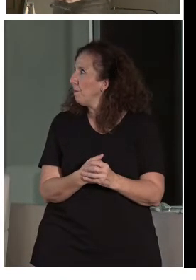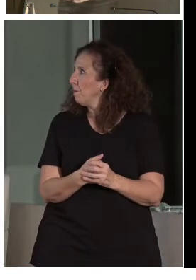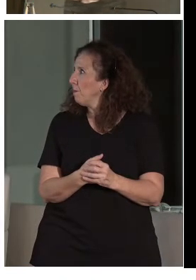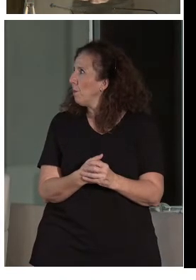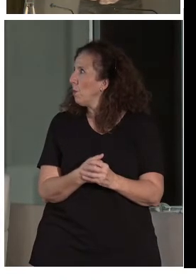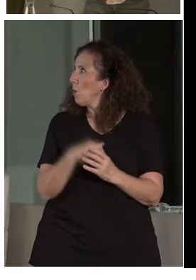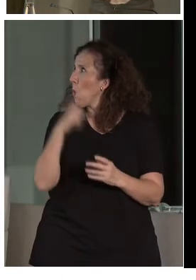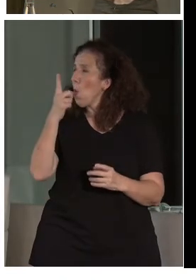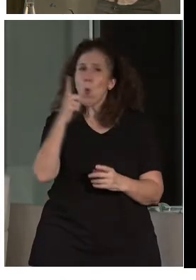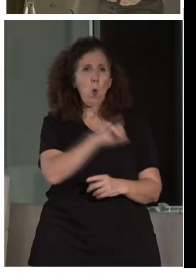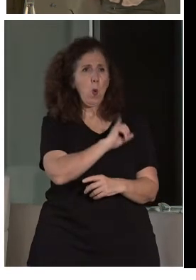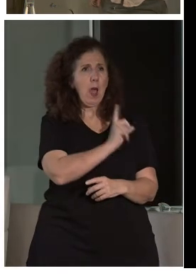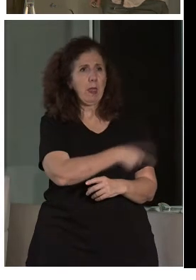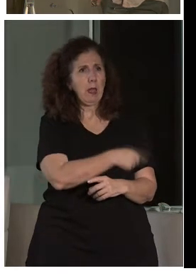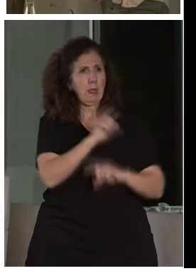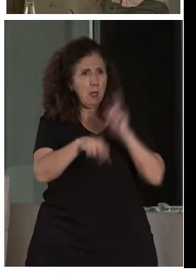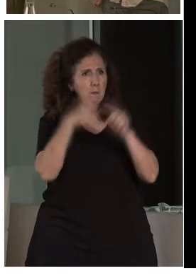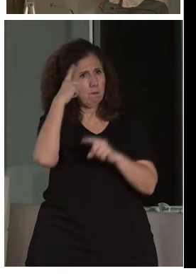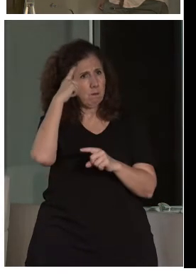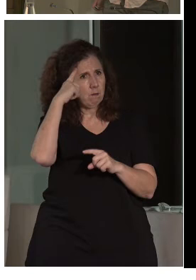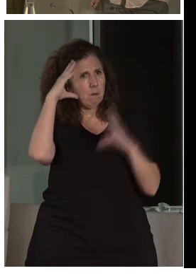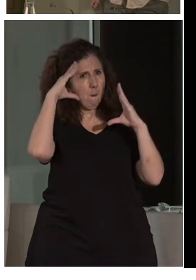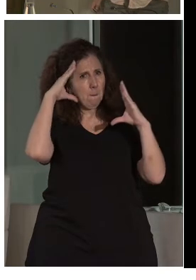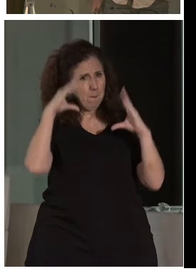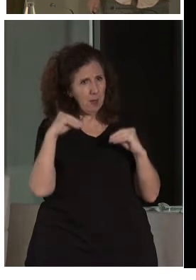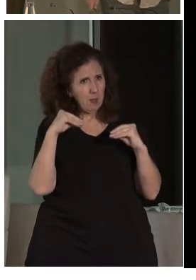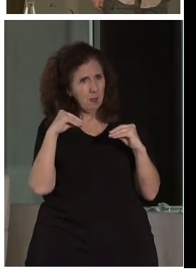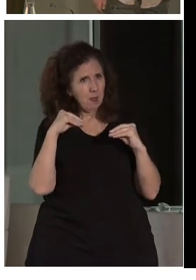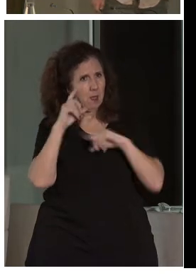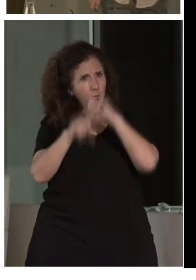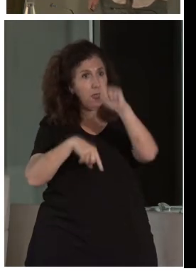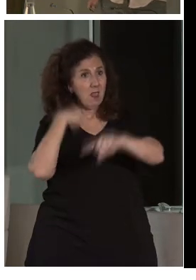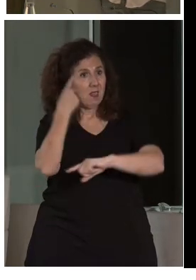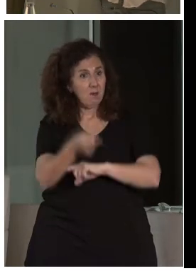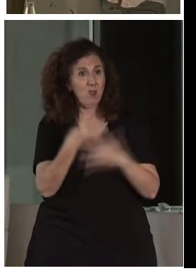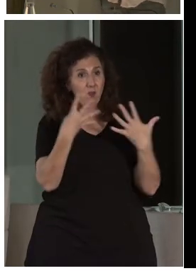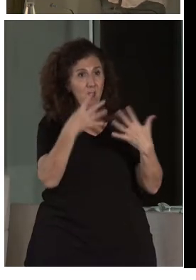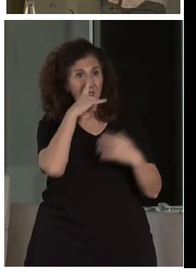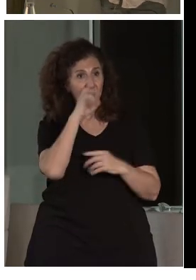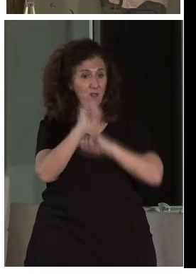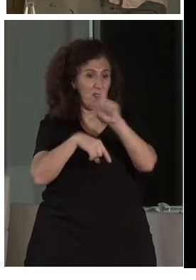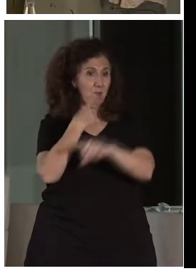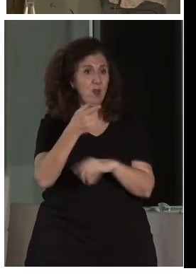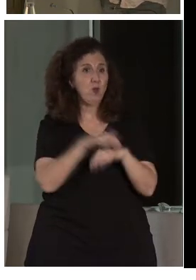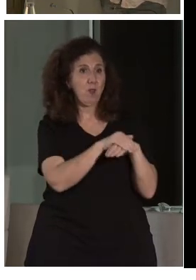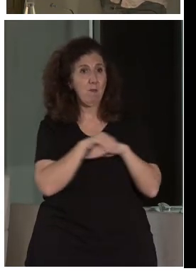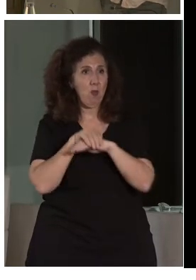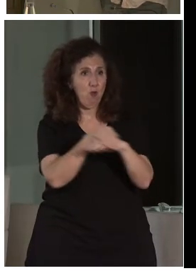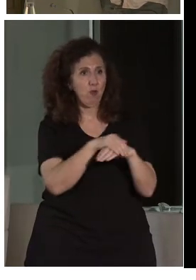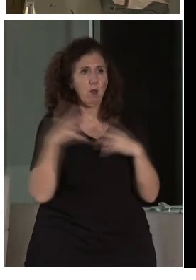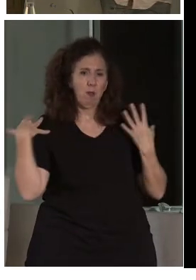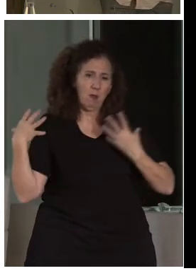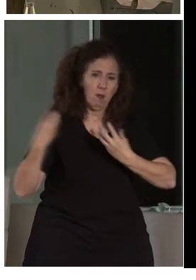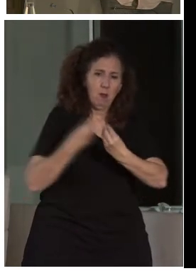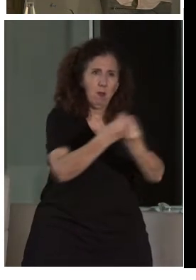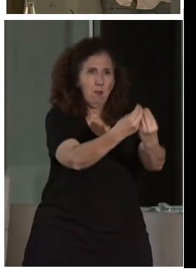Un atleta sufre un ictus y 9 años después sus amigos le suben en silla de ruedas a su montaña favorita. En este caso es